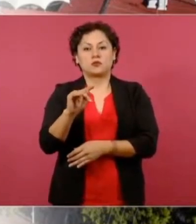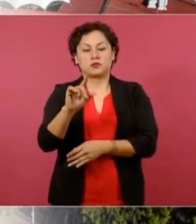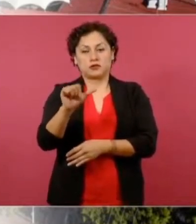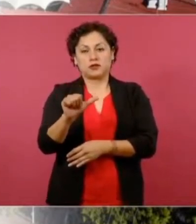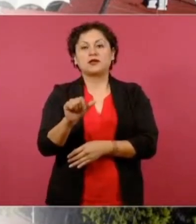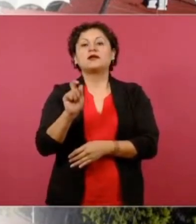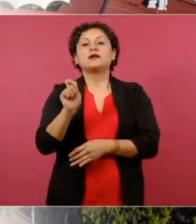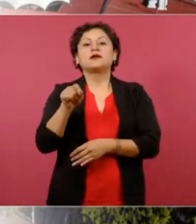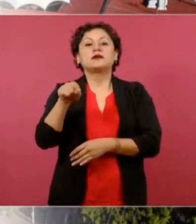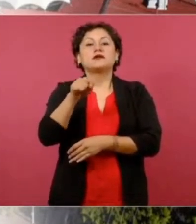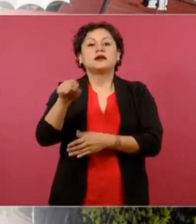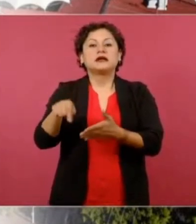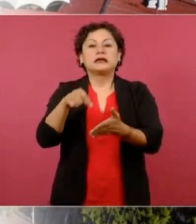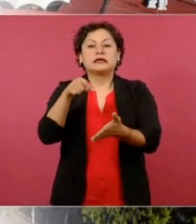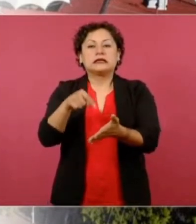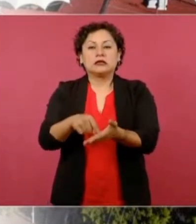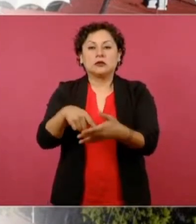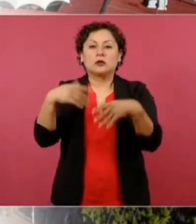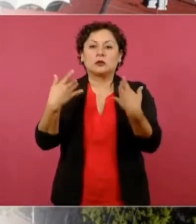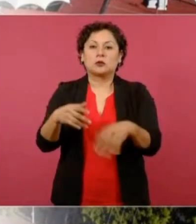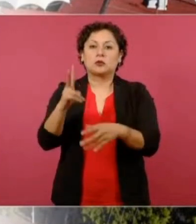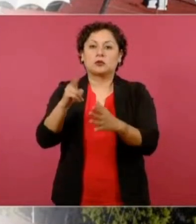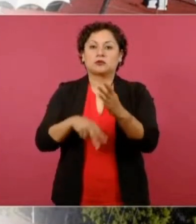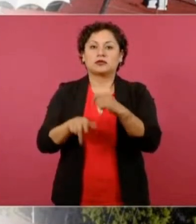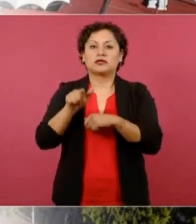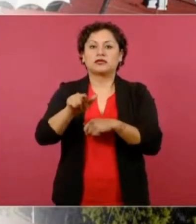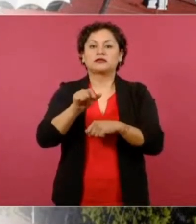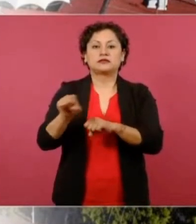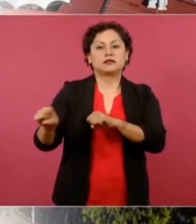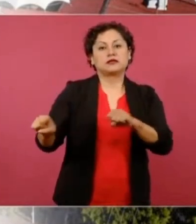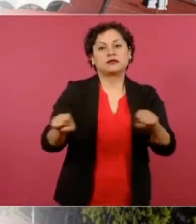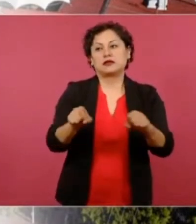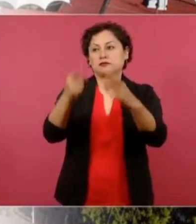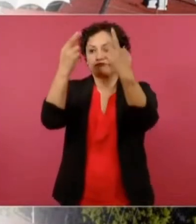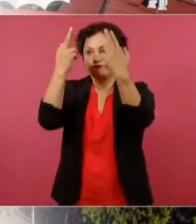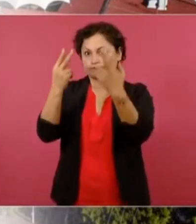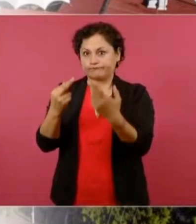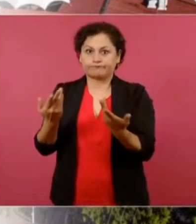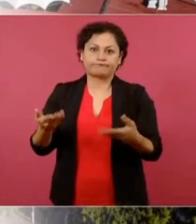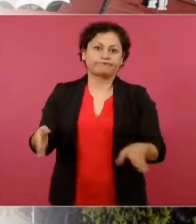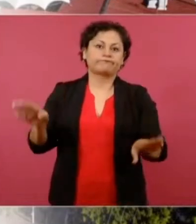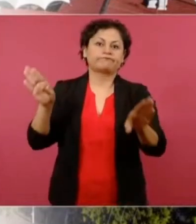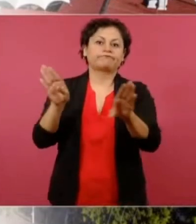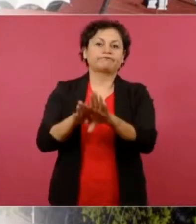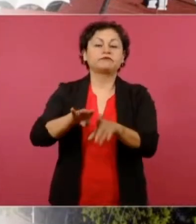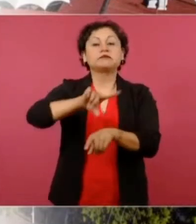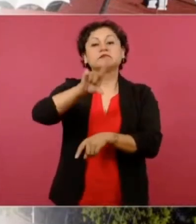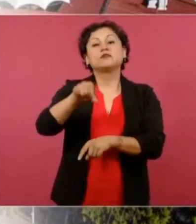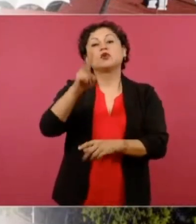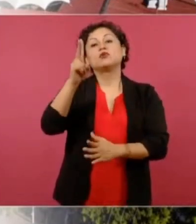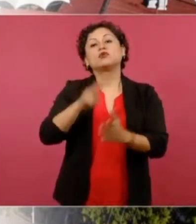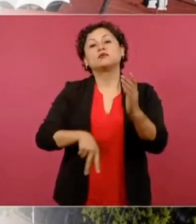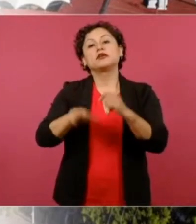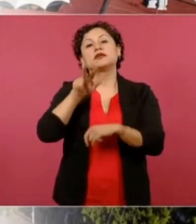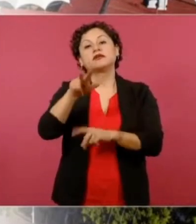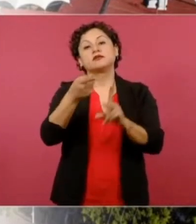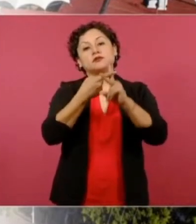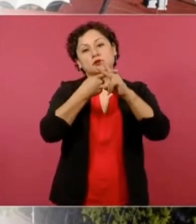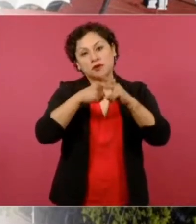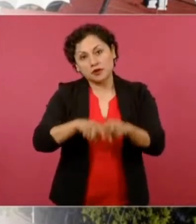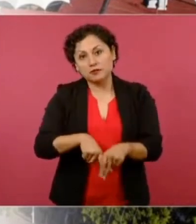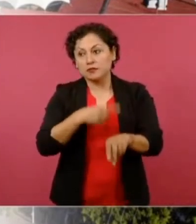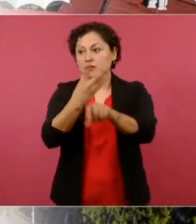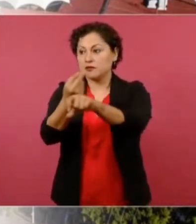importantes en 2017, cerró sus puertas y en 2018 iniciaron los trabajos de rehabilitación, entró